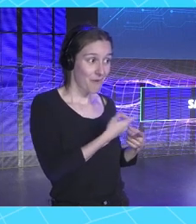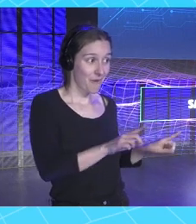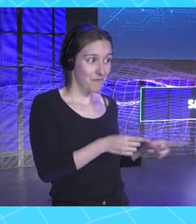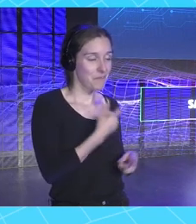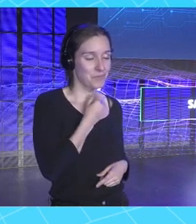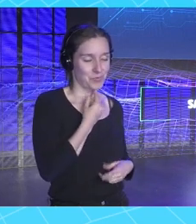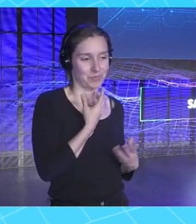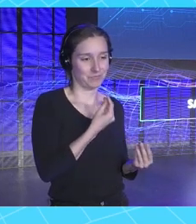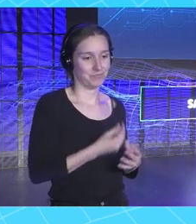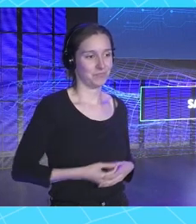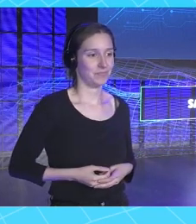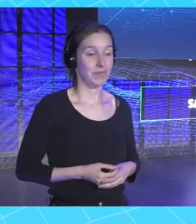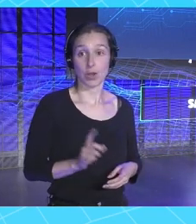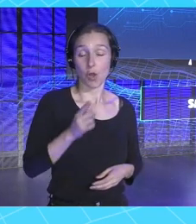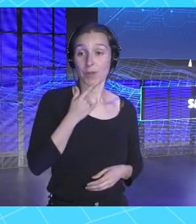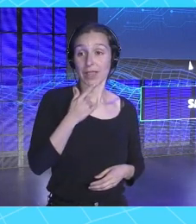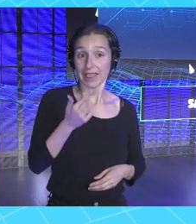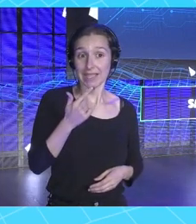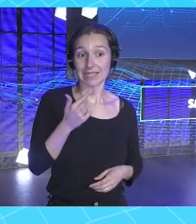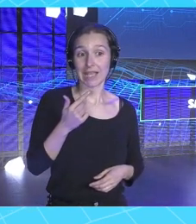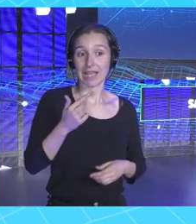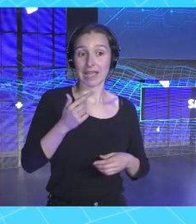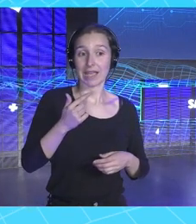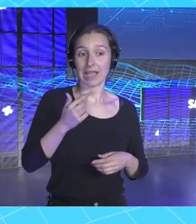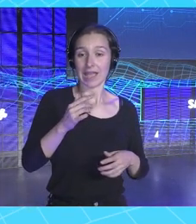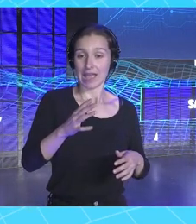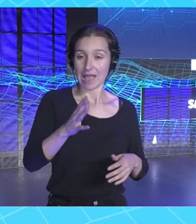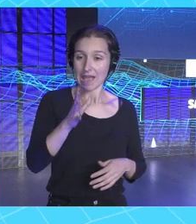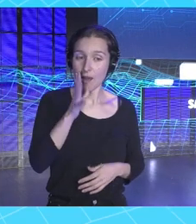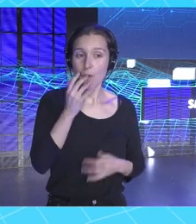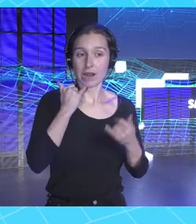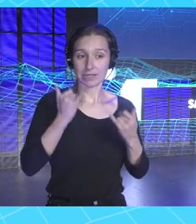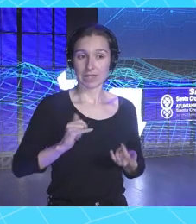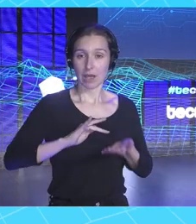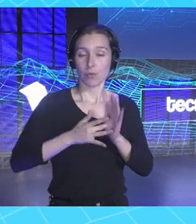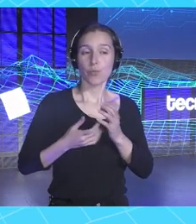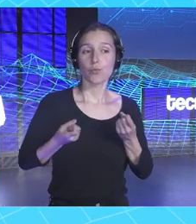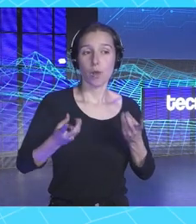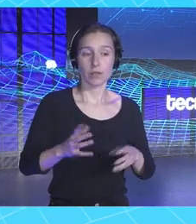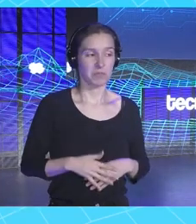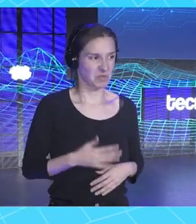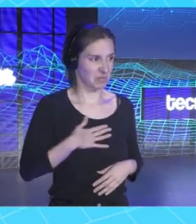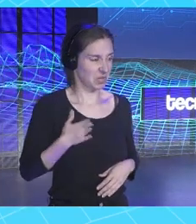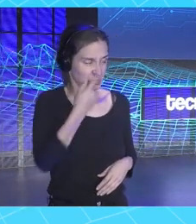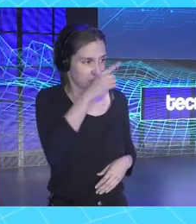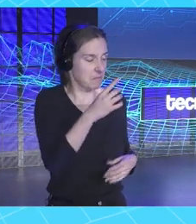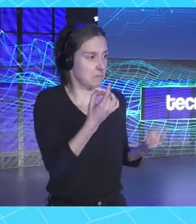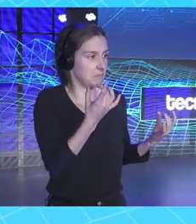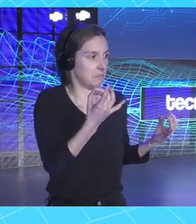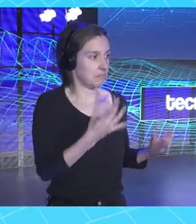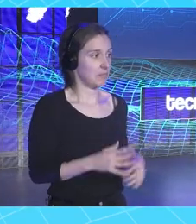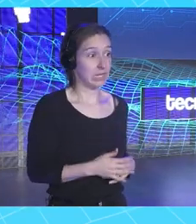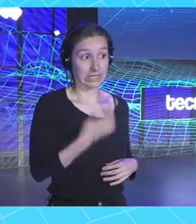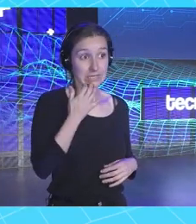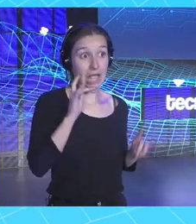bonita no pero te dice lo que estás gastando en agua y en electricidad digo pero para qué quiero saber eso sí yo cada vez que escucho la